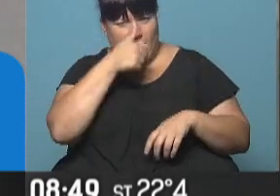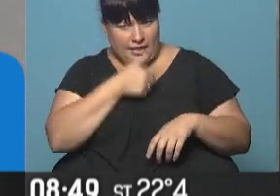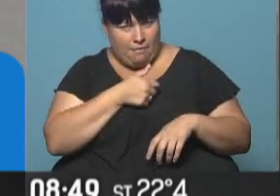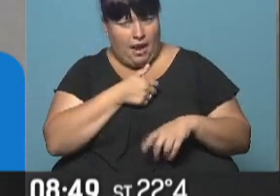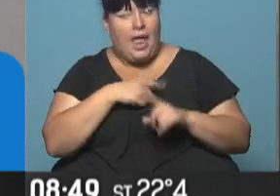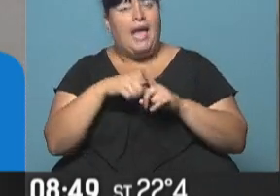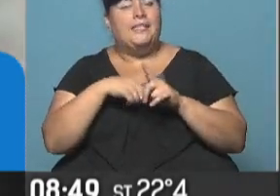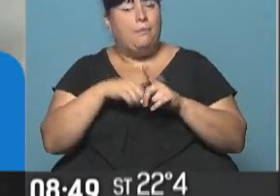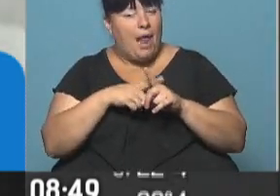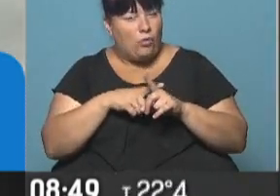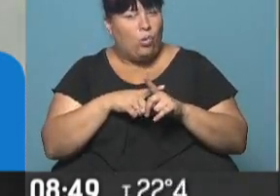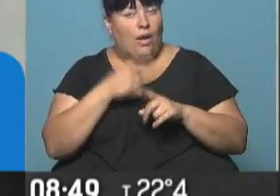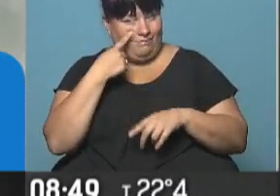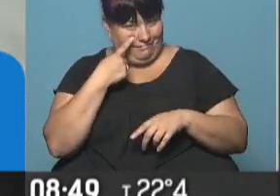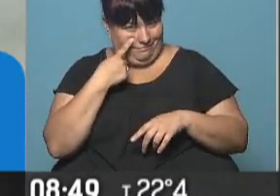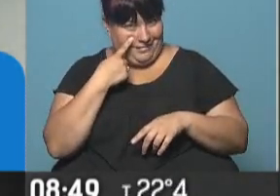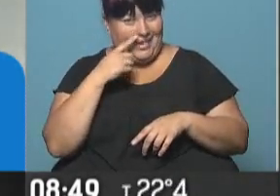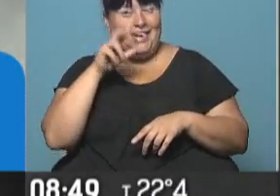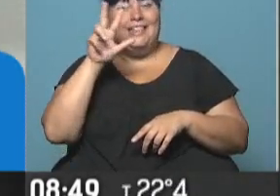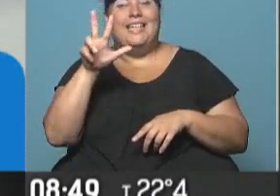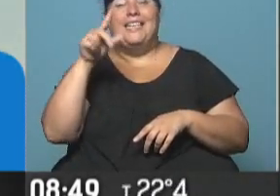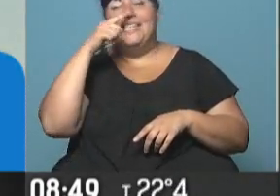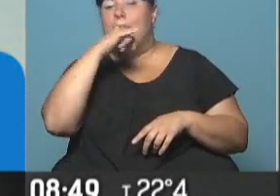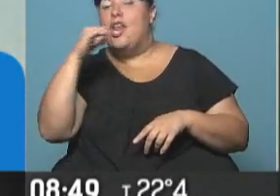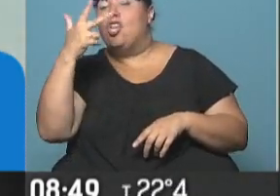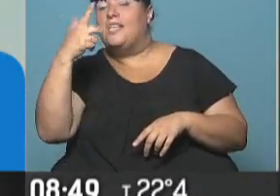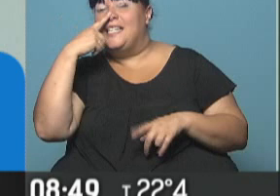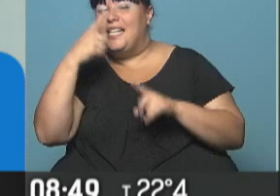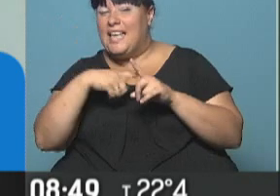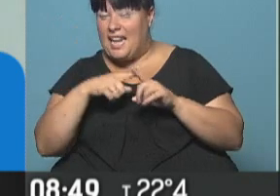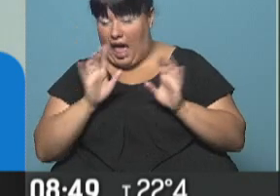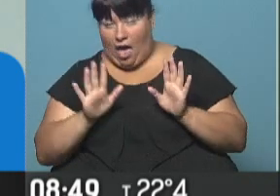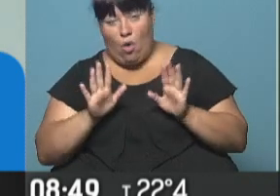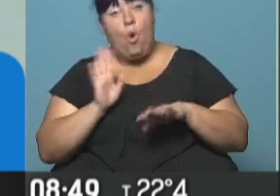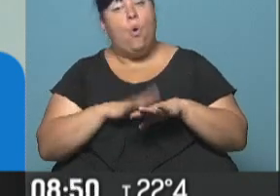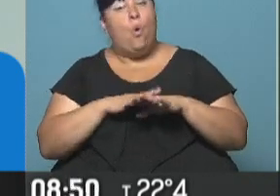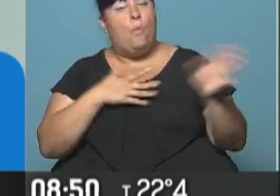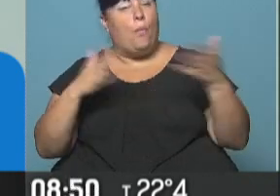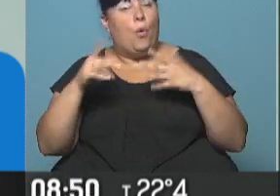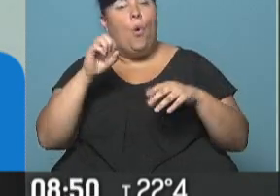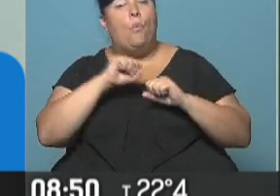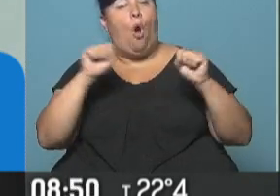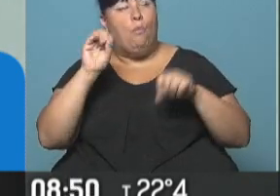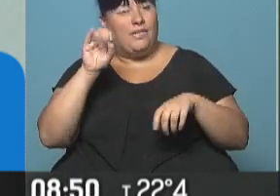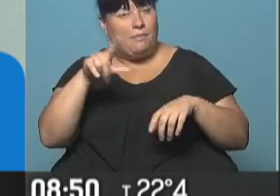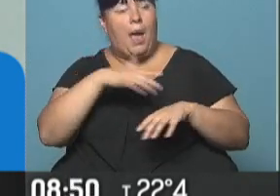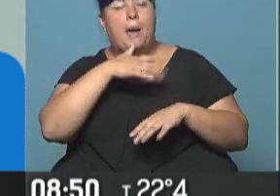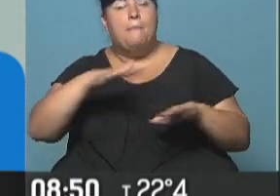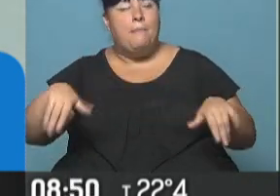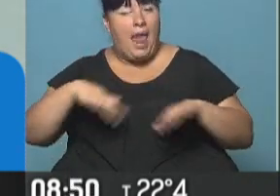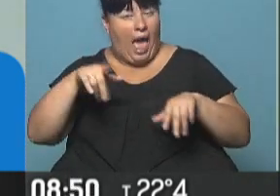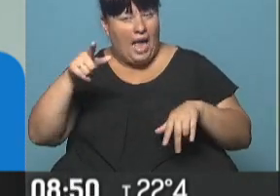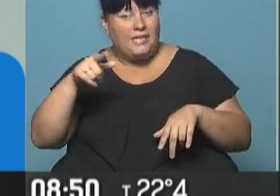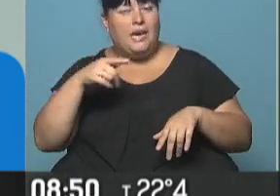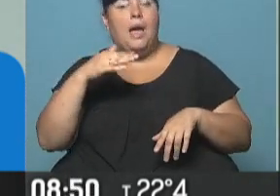con temperaturas, toma nota, 37 grados bajo cero, producto del ciclón bomba en las playas de Brewster.